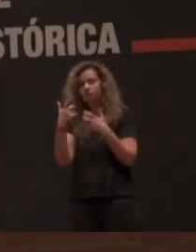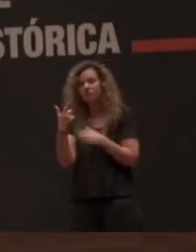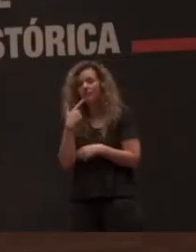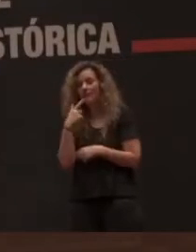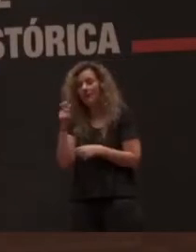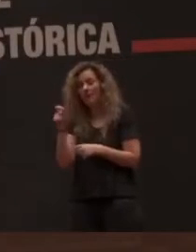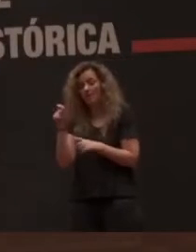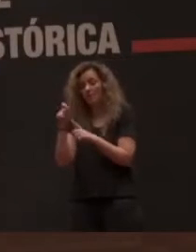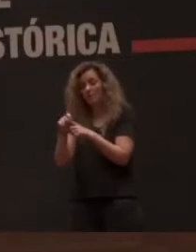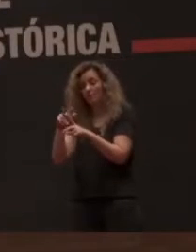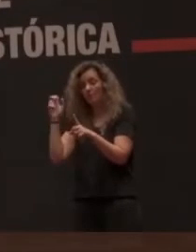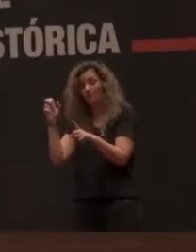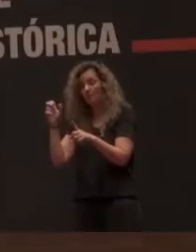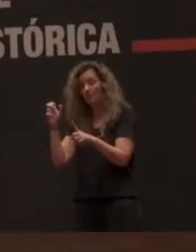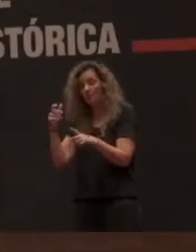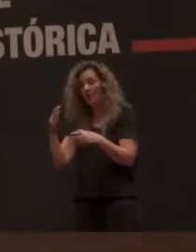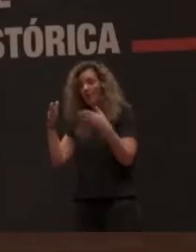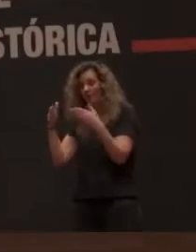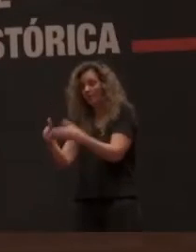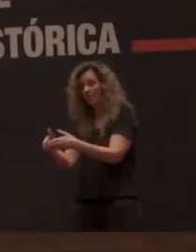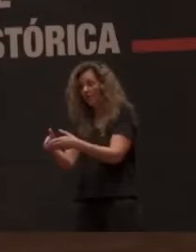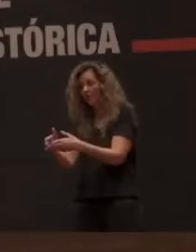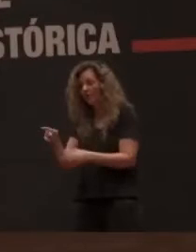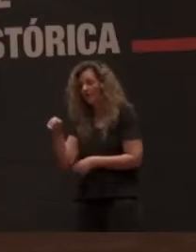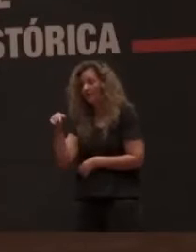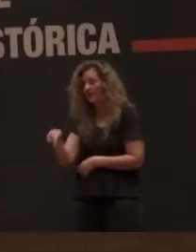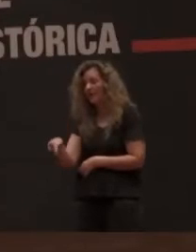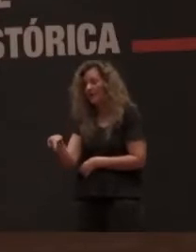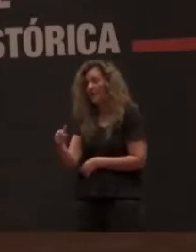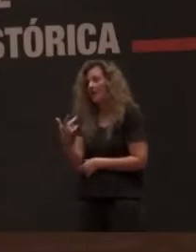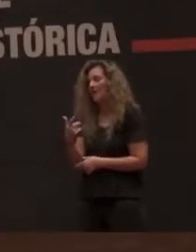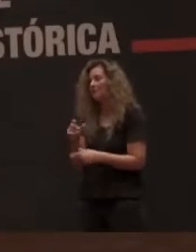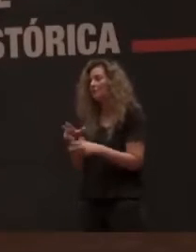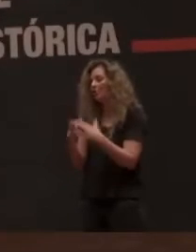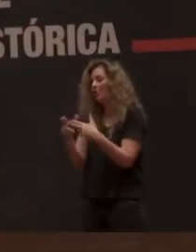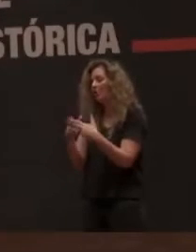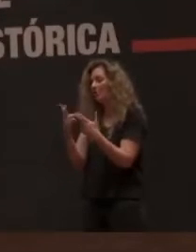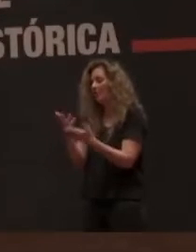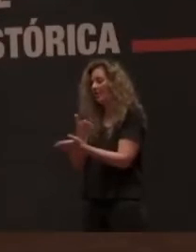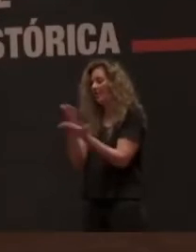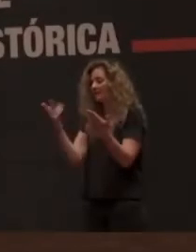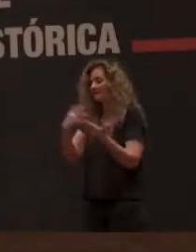esos enfoques de propensión de la sociedad española a